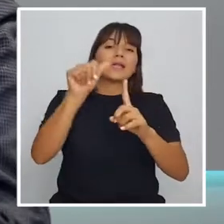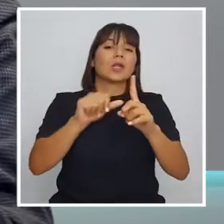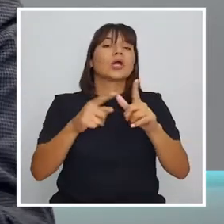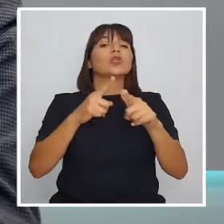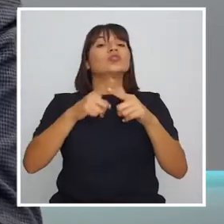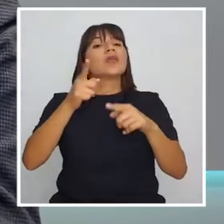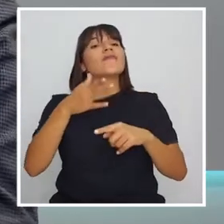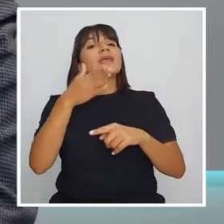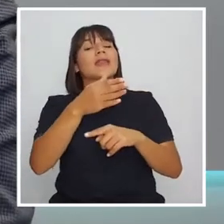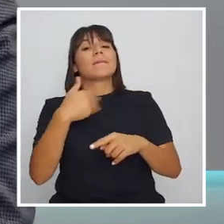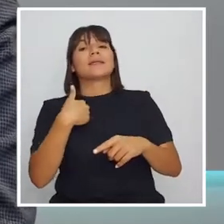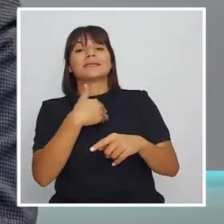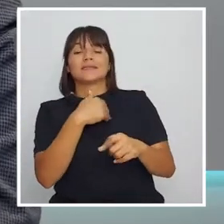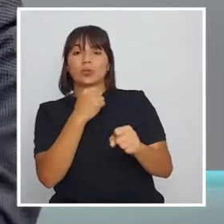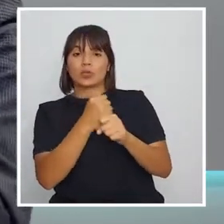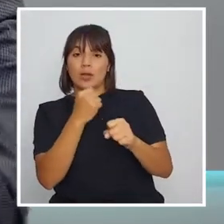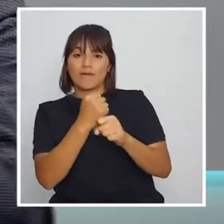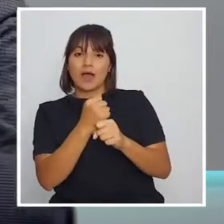ya eso está súper